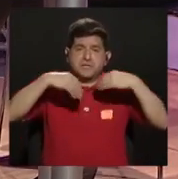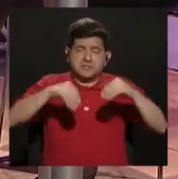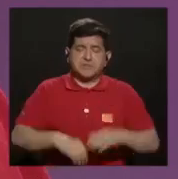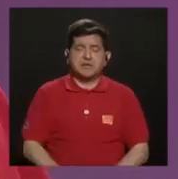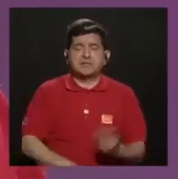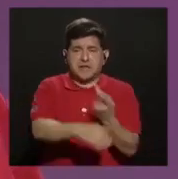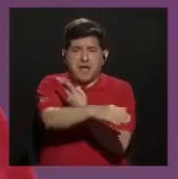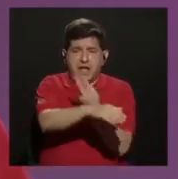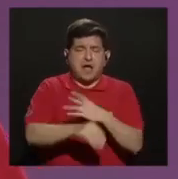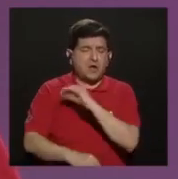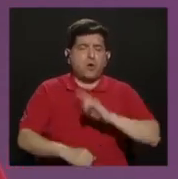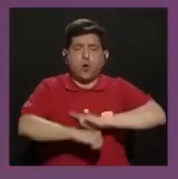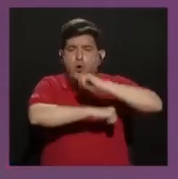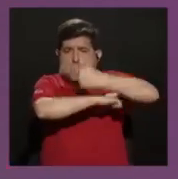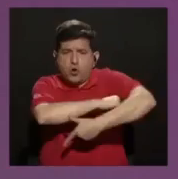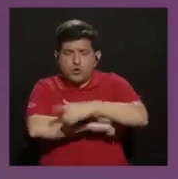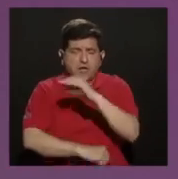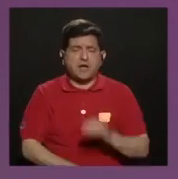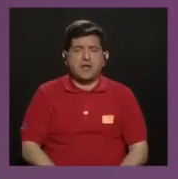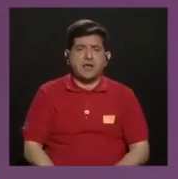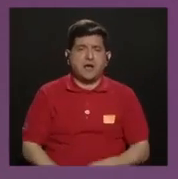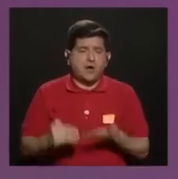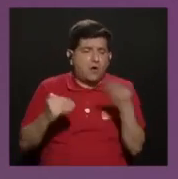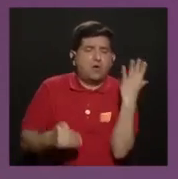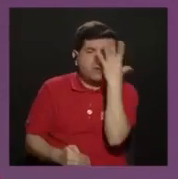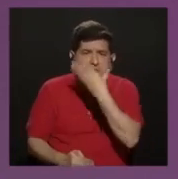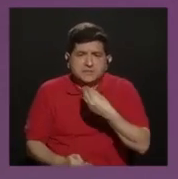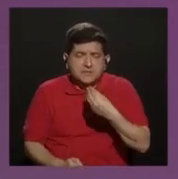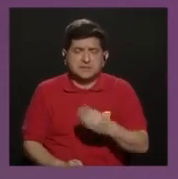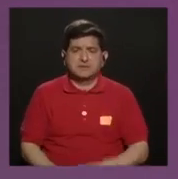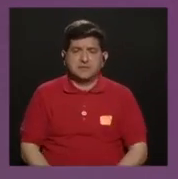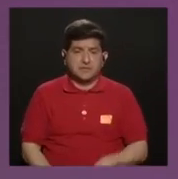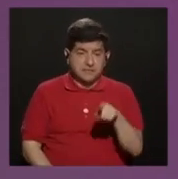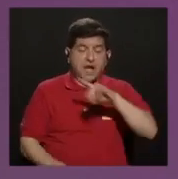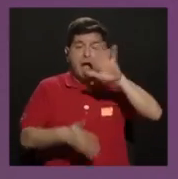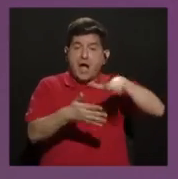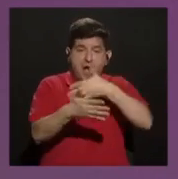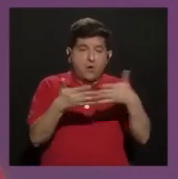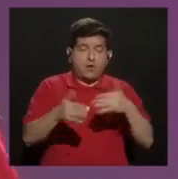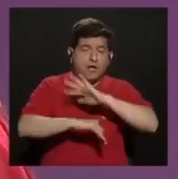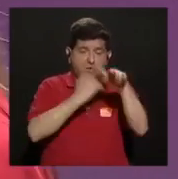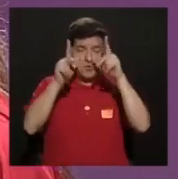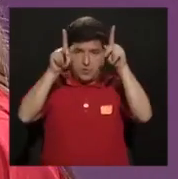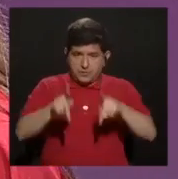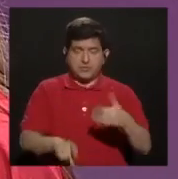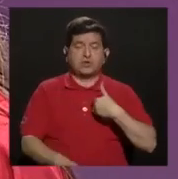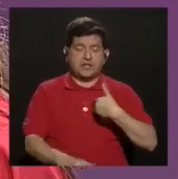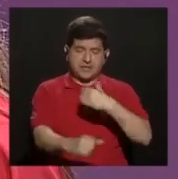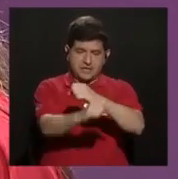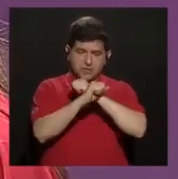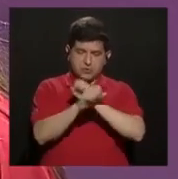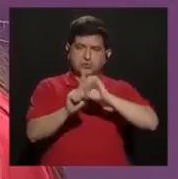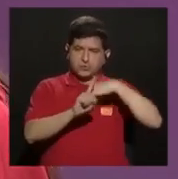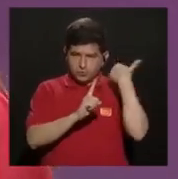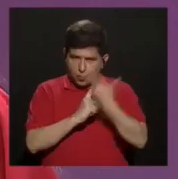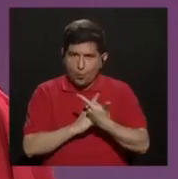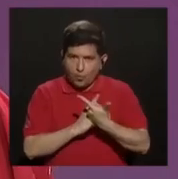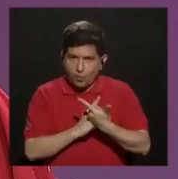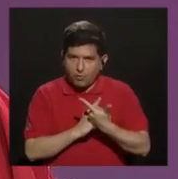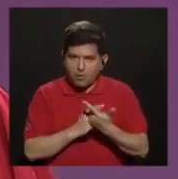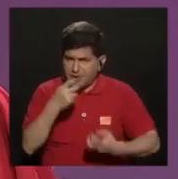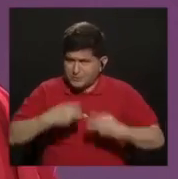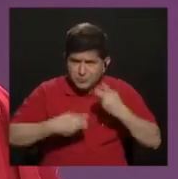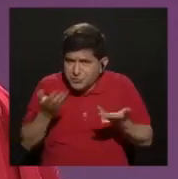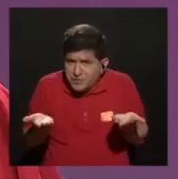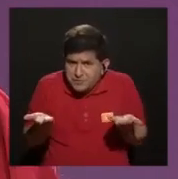verduras, cosméticos en algún lugar? Con un horario, como todas las personas, con un seguro social. ¿Qué